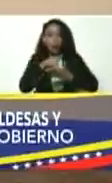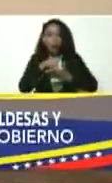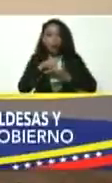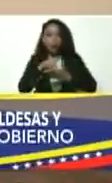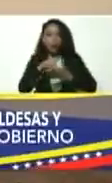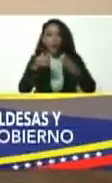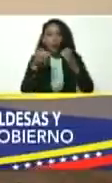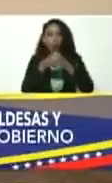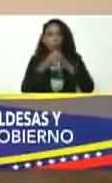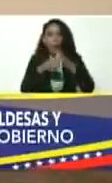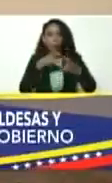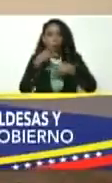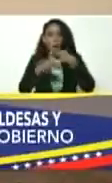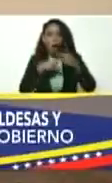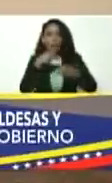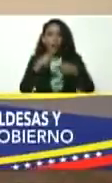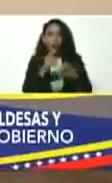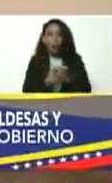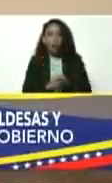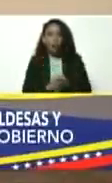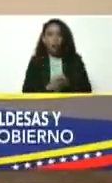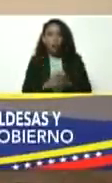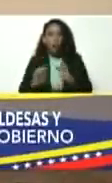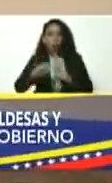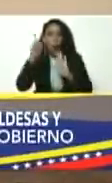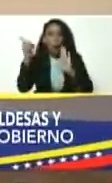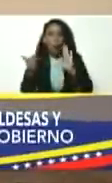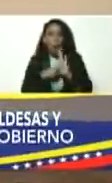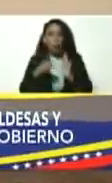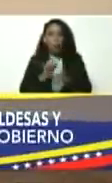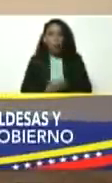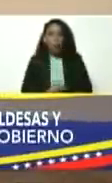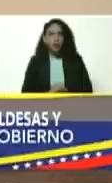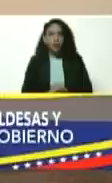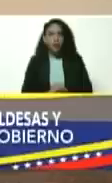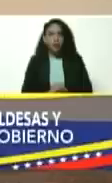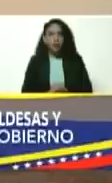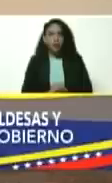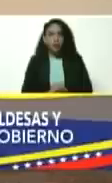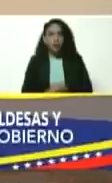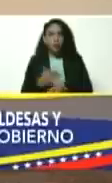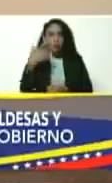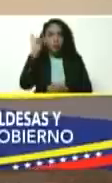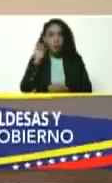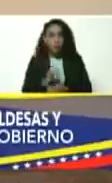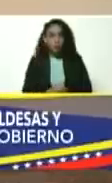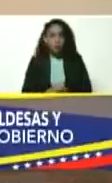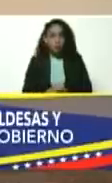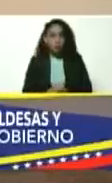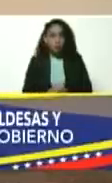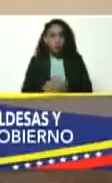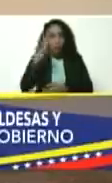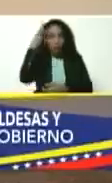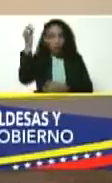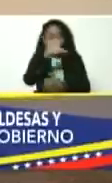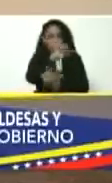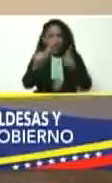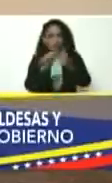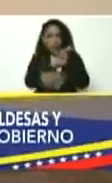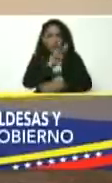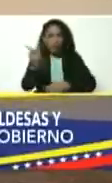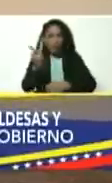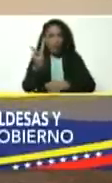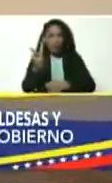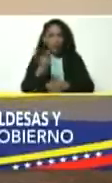buró político en pleno está el consejo de vicepresidente